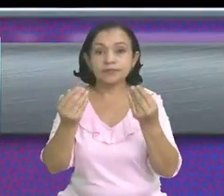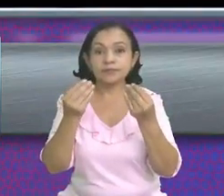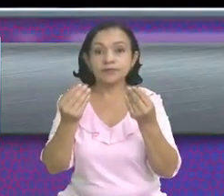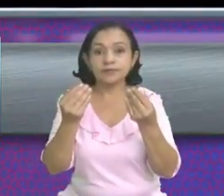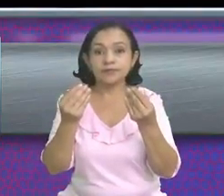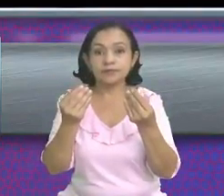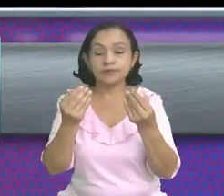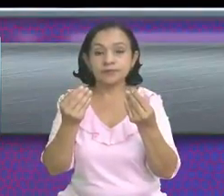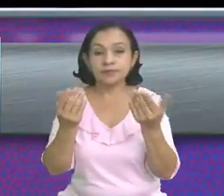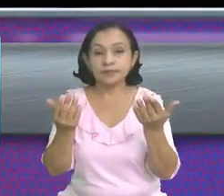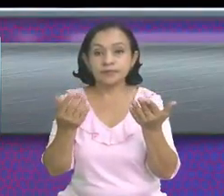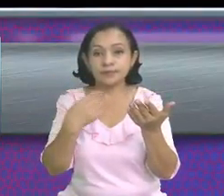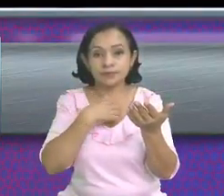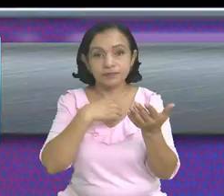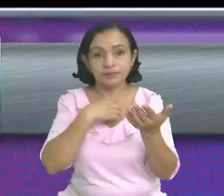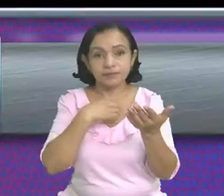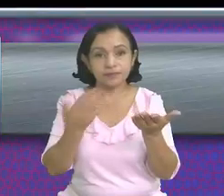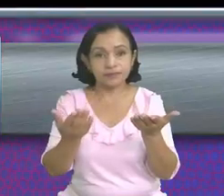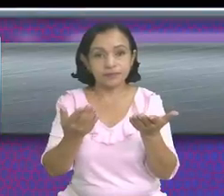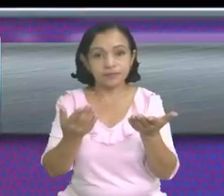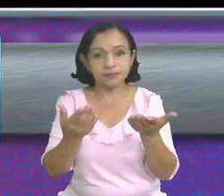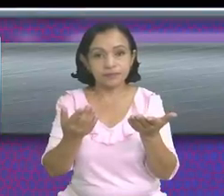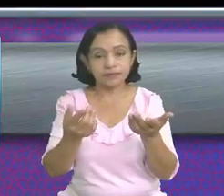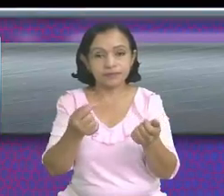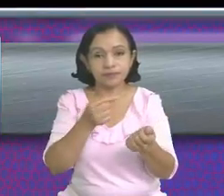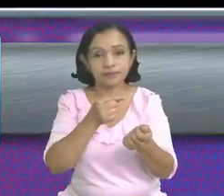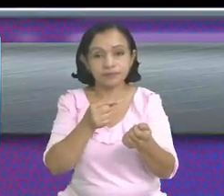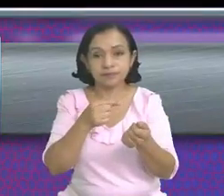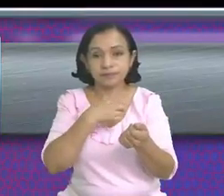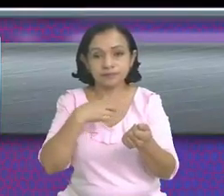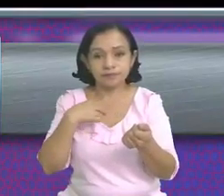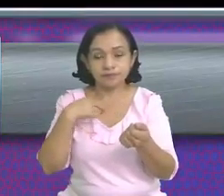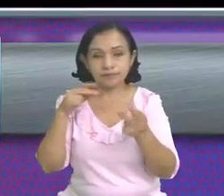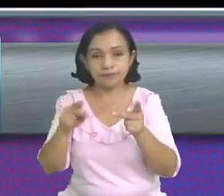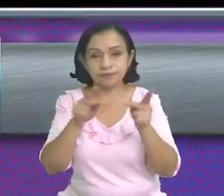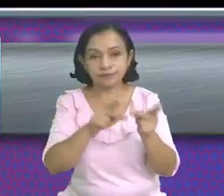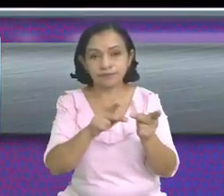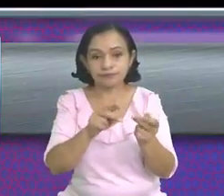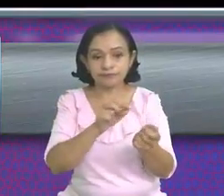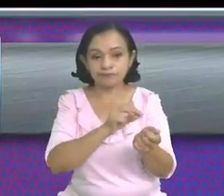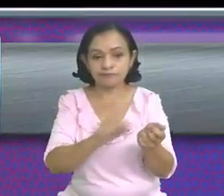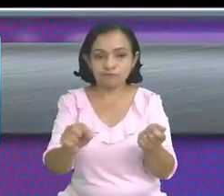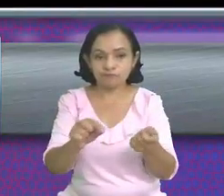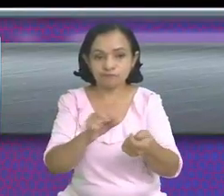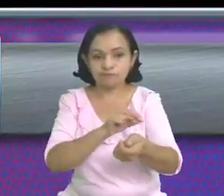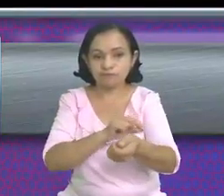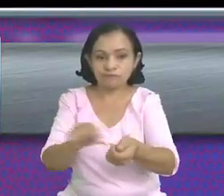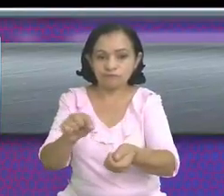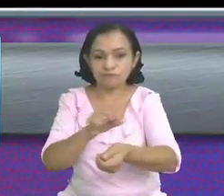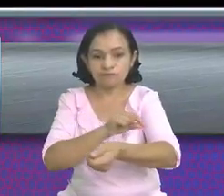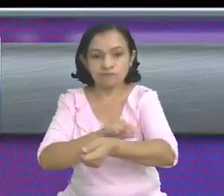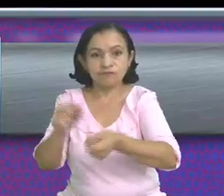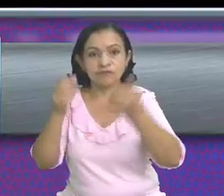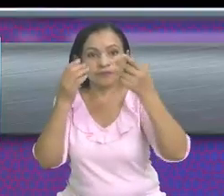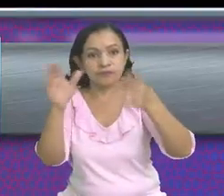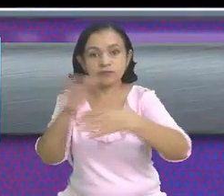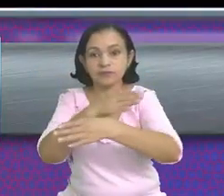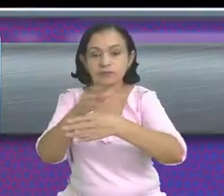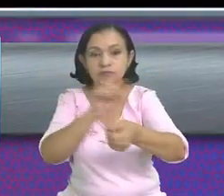la autoagresión, por ejemplo. A veces se da mucho el cutting, que ellos se hieren con gilet o con alguna otra